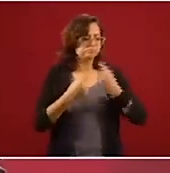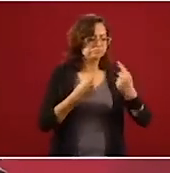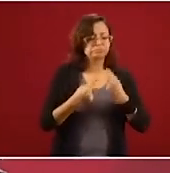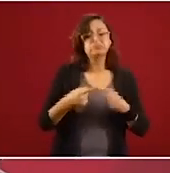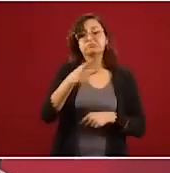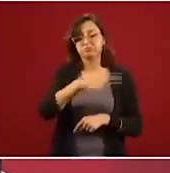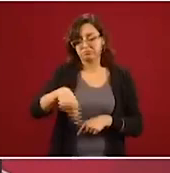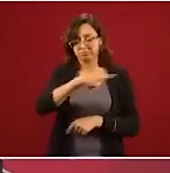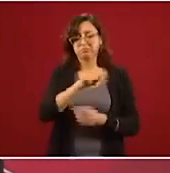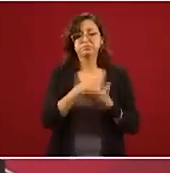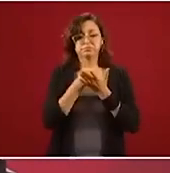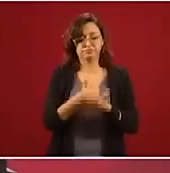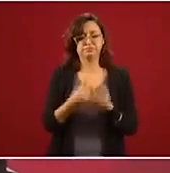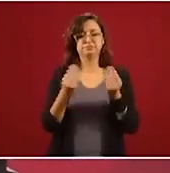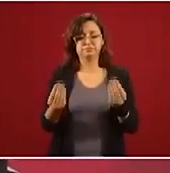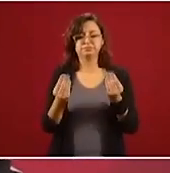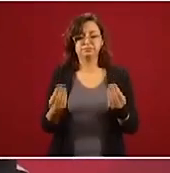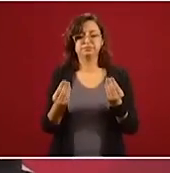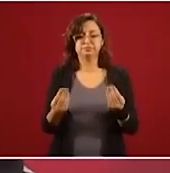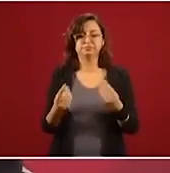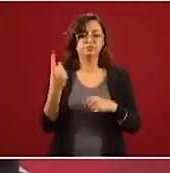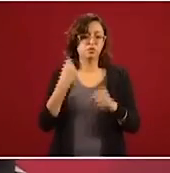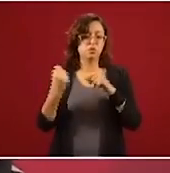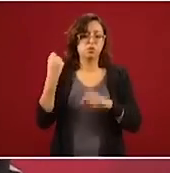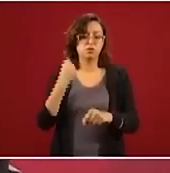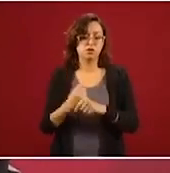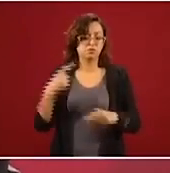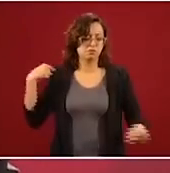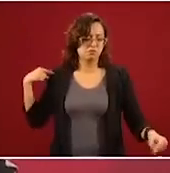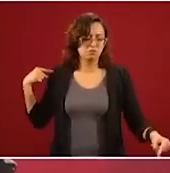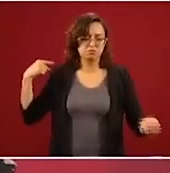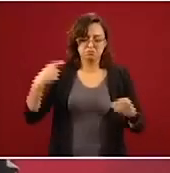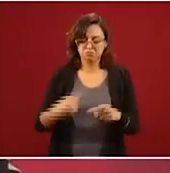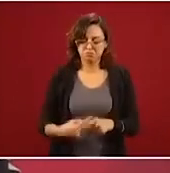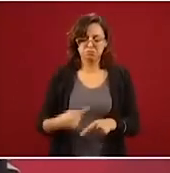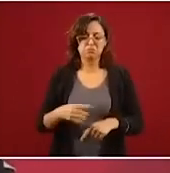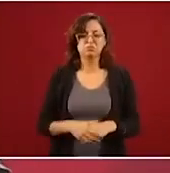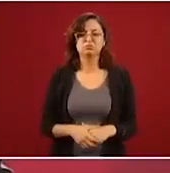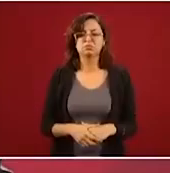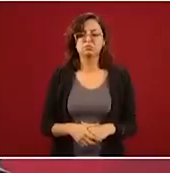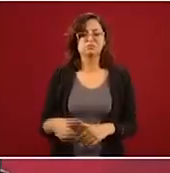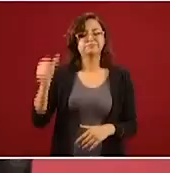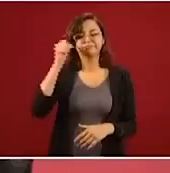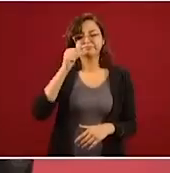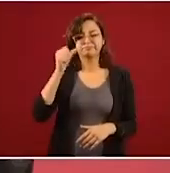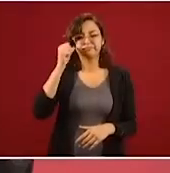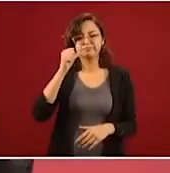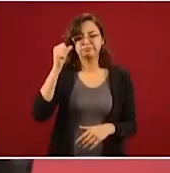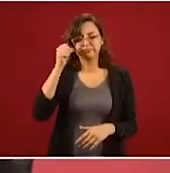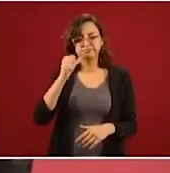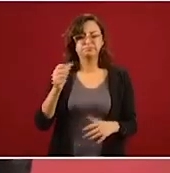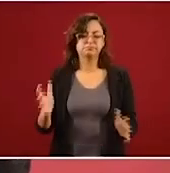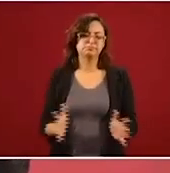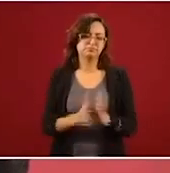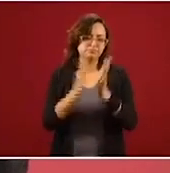se llevaron a cabo desde el año pasado hasta ahora, siempre